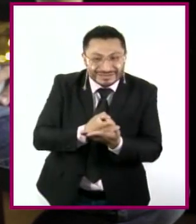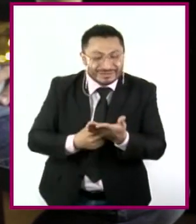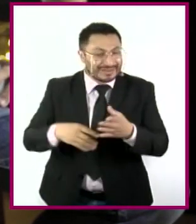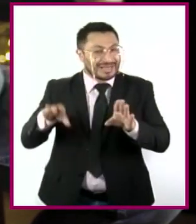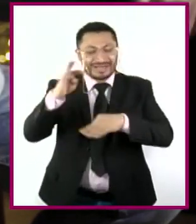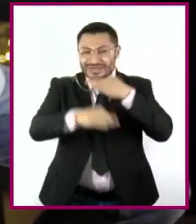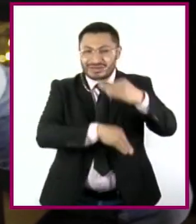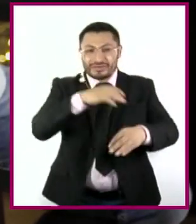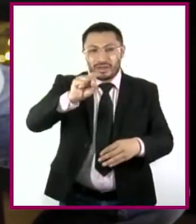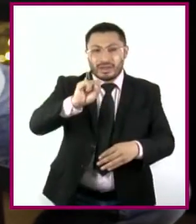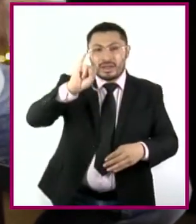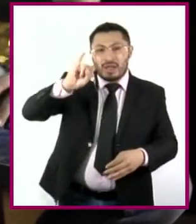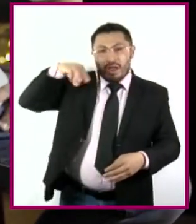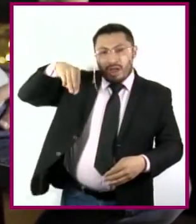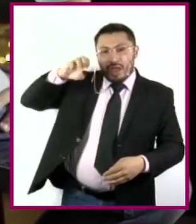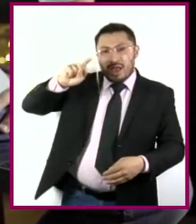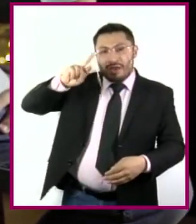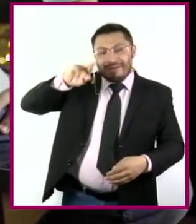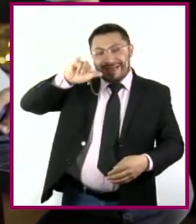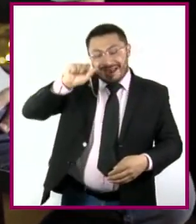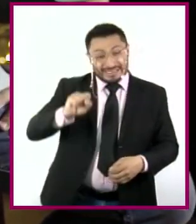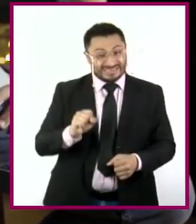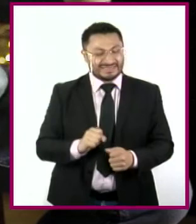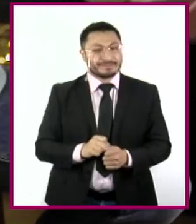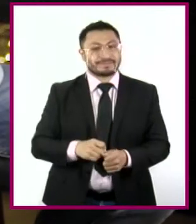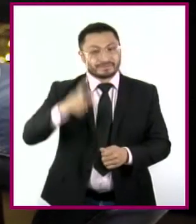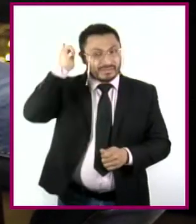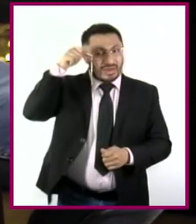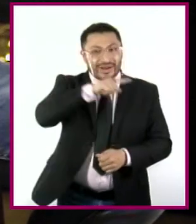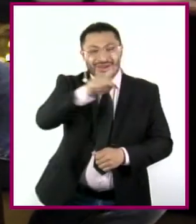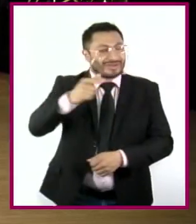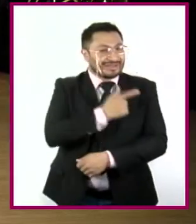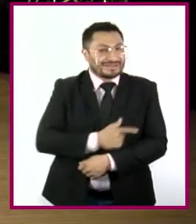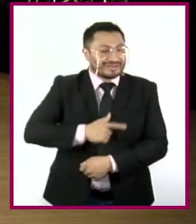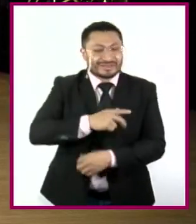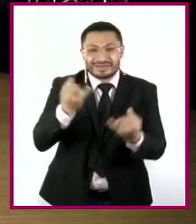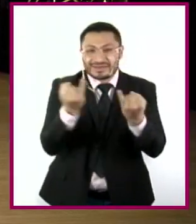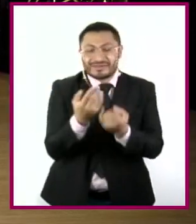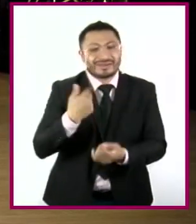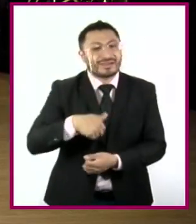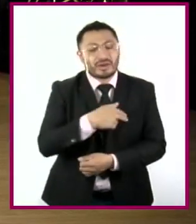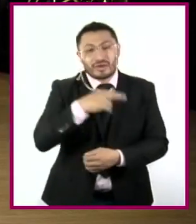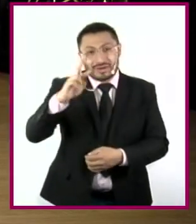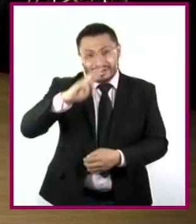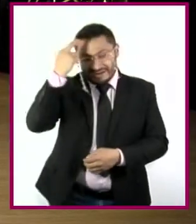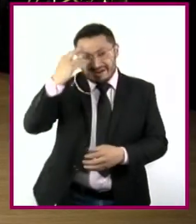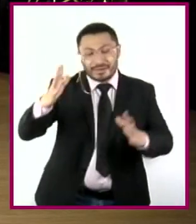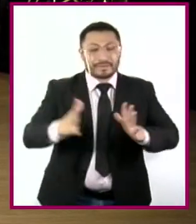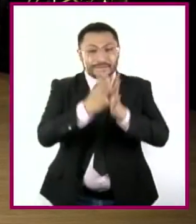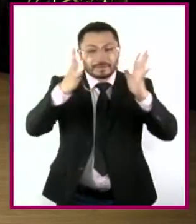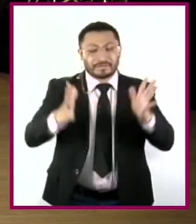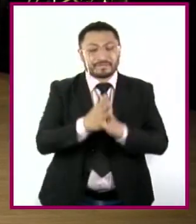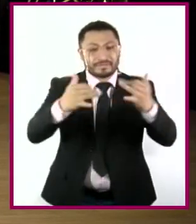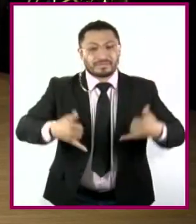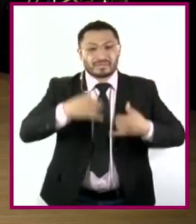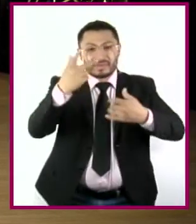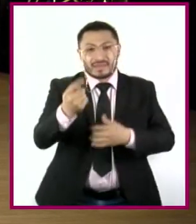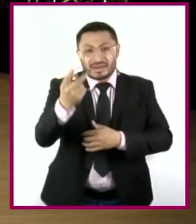simetrías. Esperemos que se hayan divertido tanto como nosotros. Y no olviden participar con Jóvenes